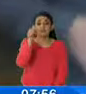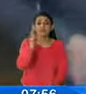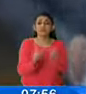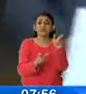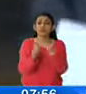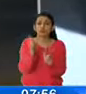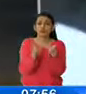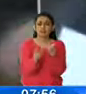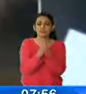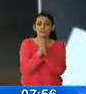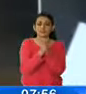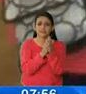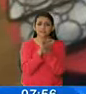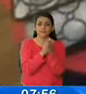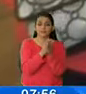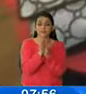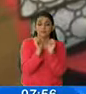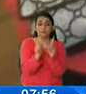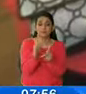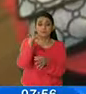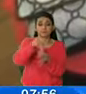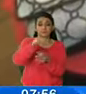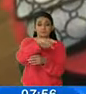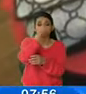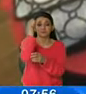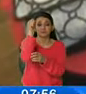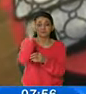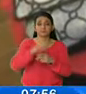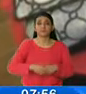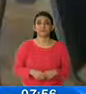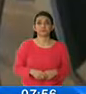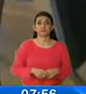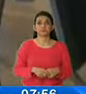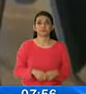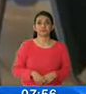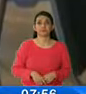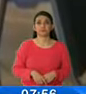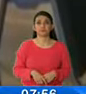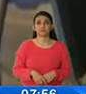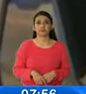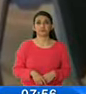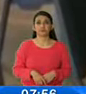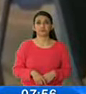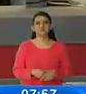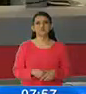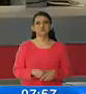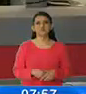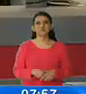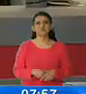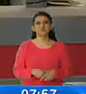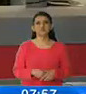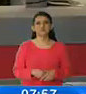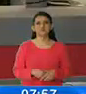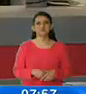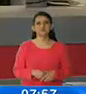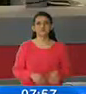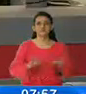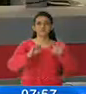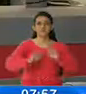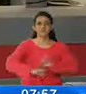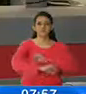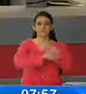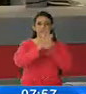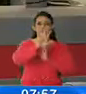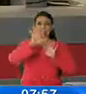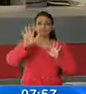no perdieron la oportunidad de hacer valer su derecho. Informó Carolina Basante. Estamos en las 7:57